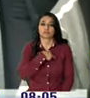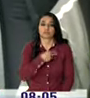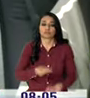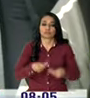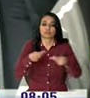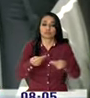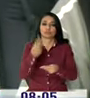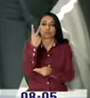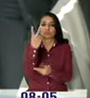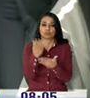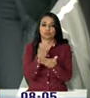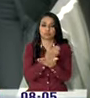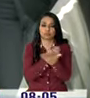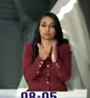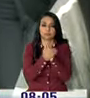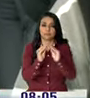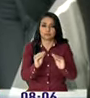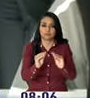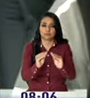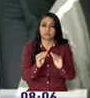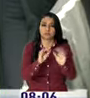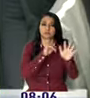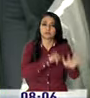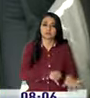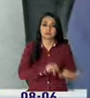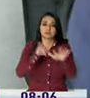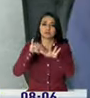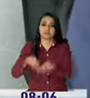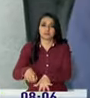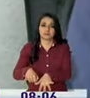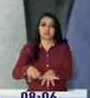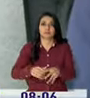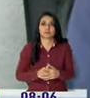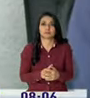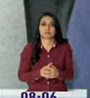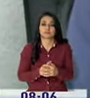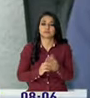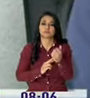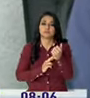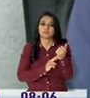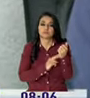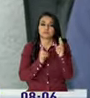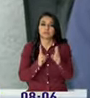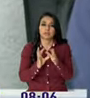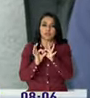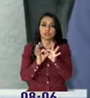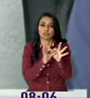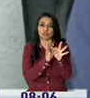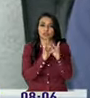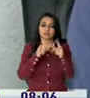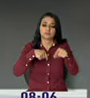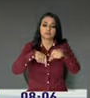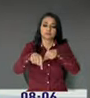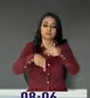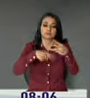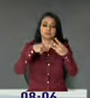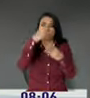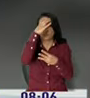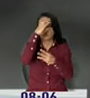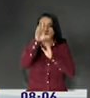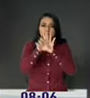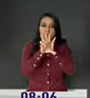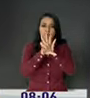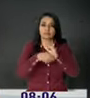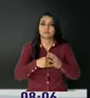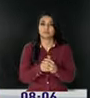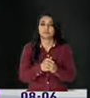de capacitación al año, semestral. Relaciones humanas, tránsito, educación vial. Los directivos